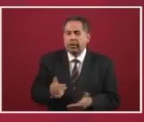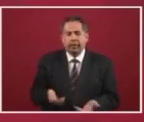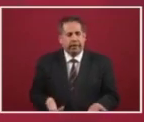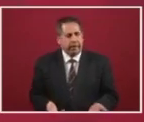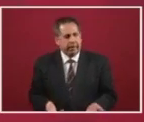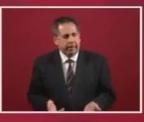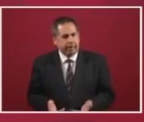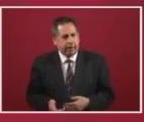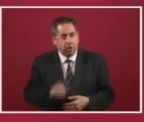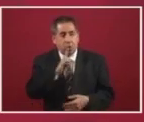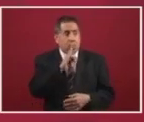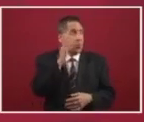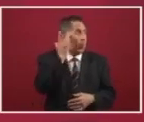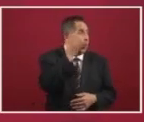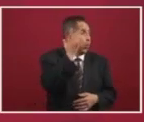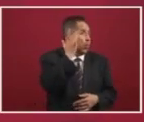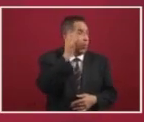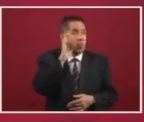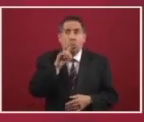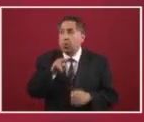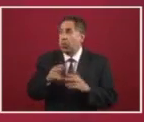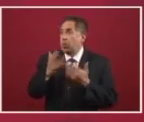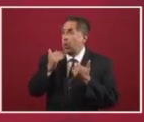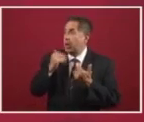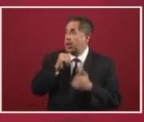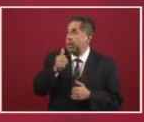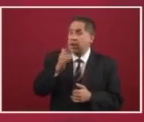se hicieron de la vista gorda.